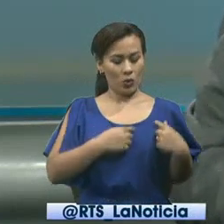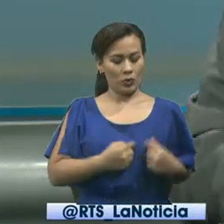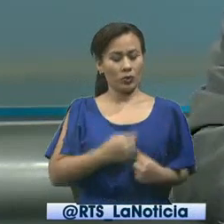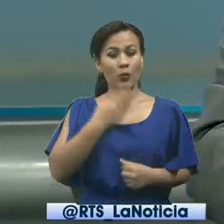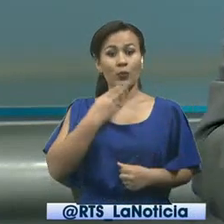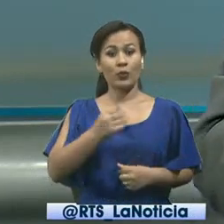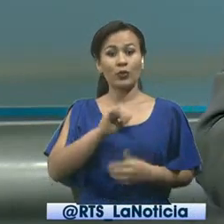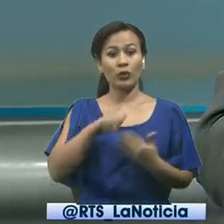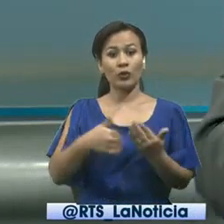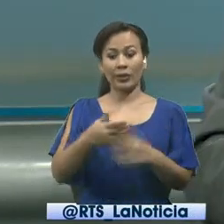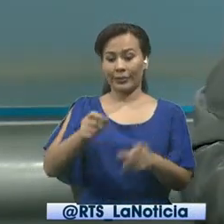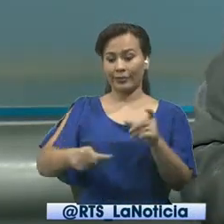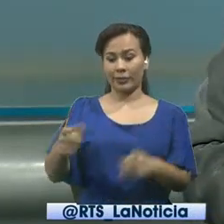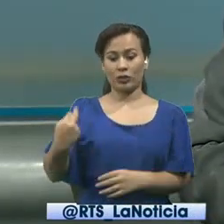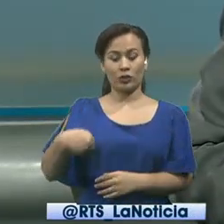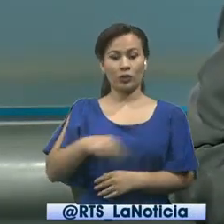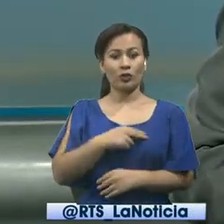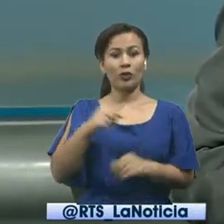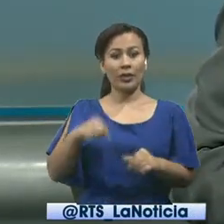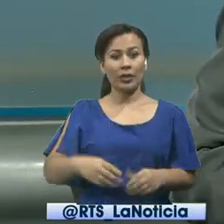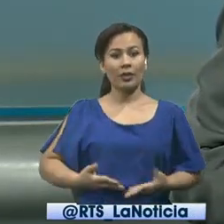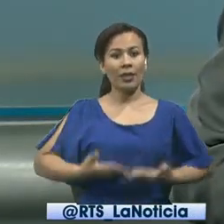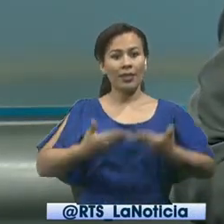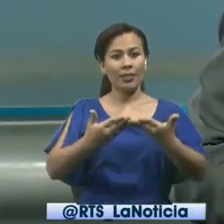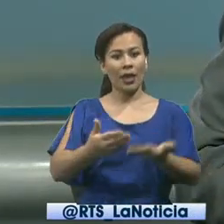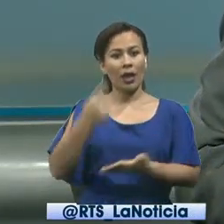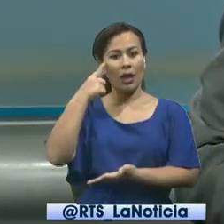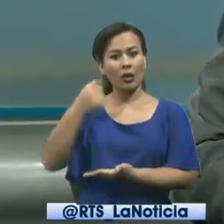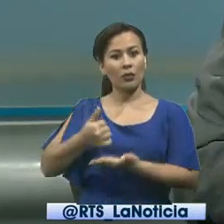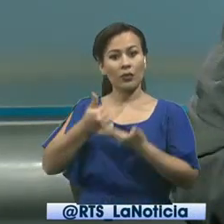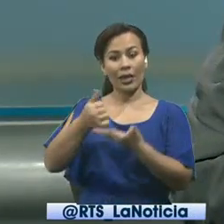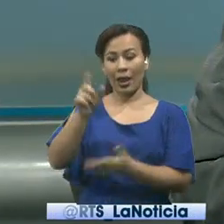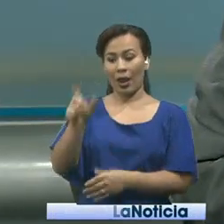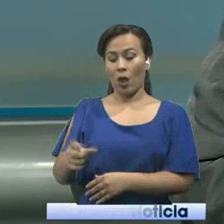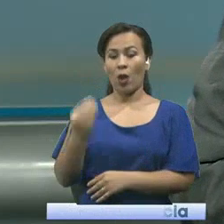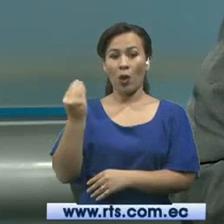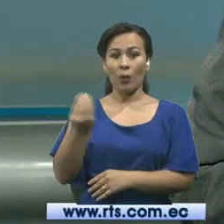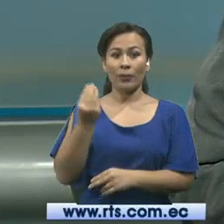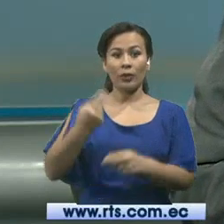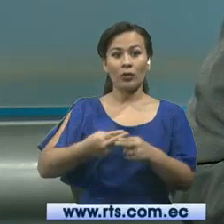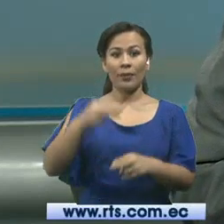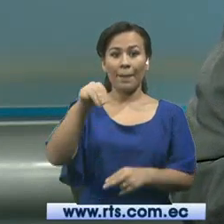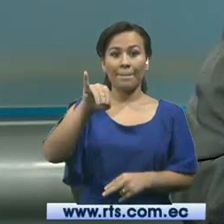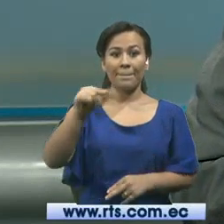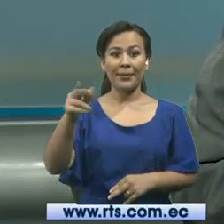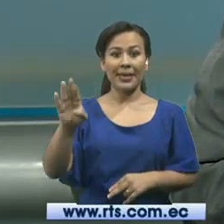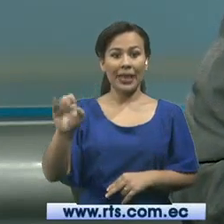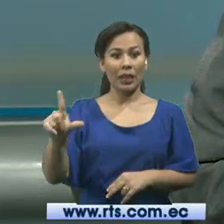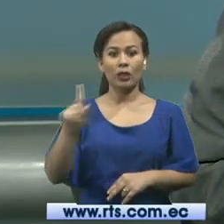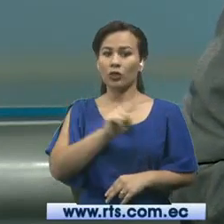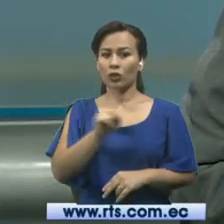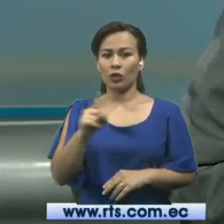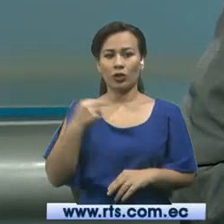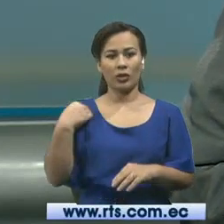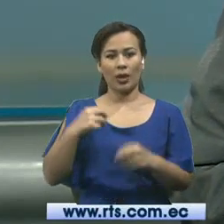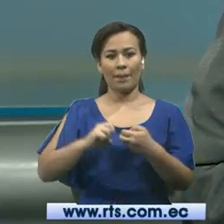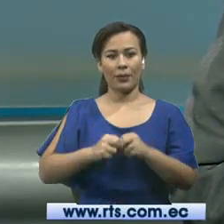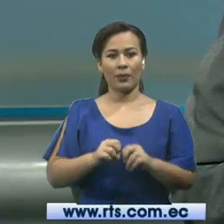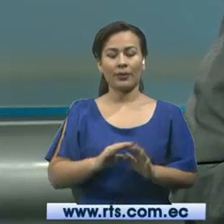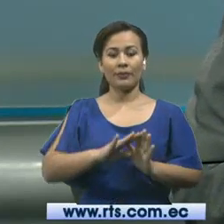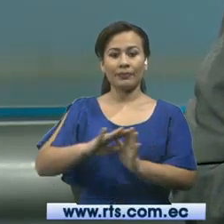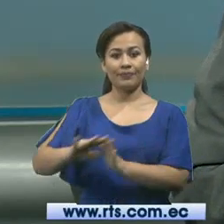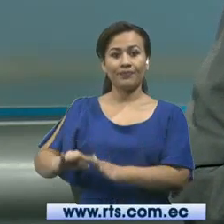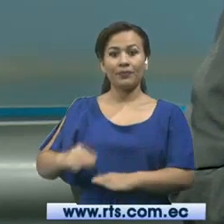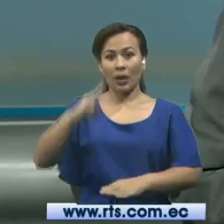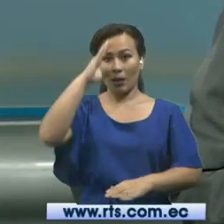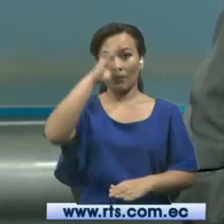nuestros televidentes, de todos nosotros, para tratar de ayudar a Miguelito. Veamos si lo sacamos del problema. La Policía Nacional le comenzó